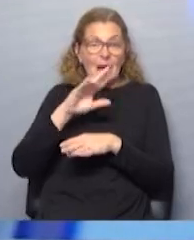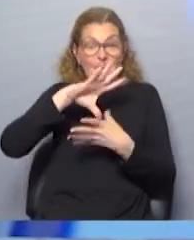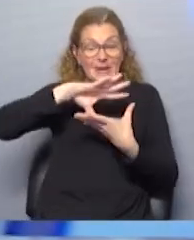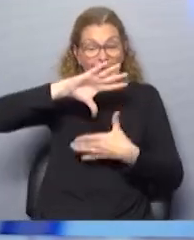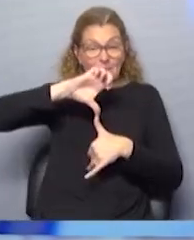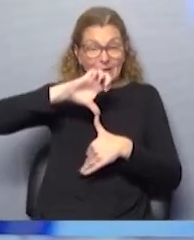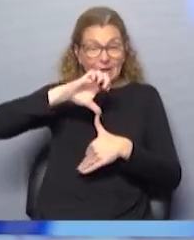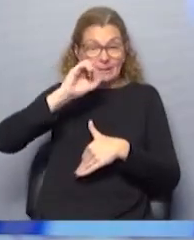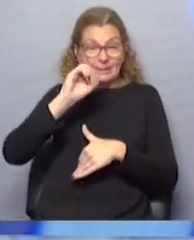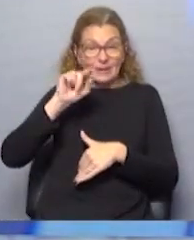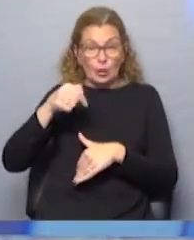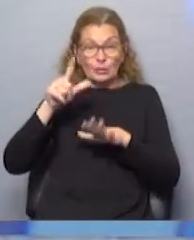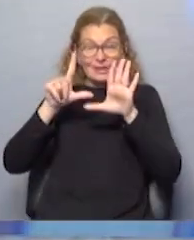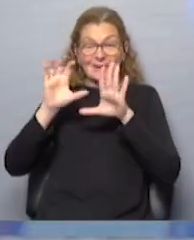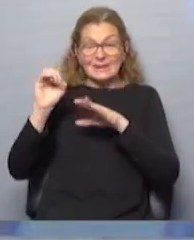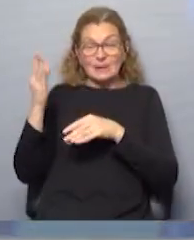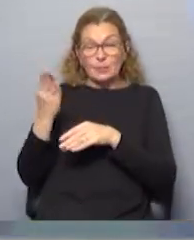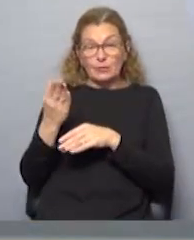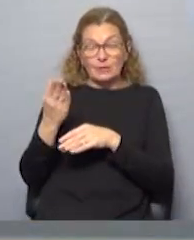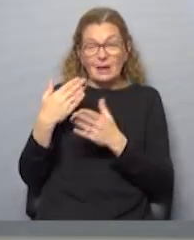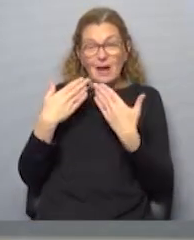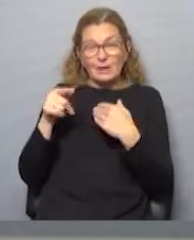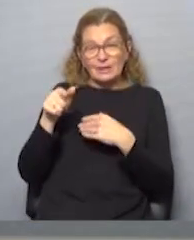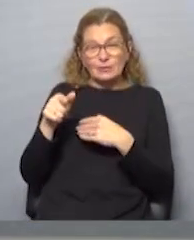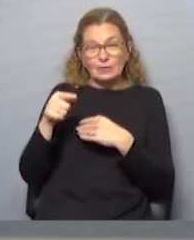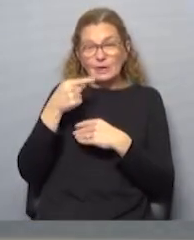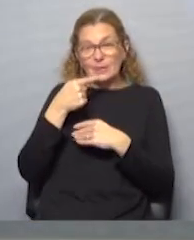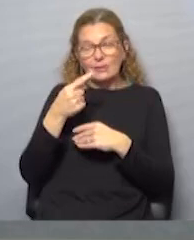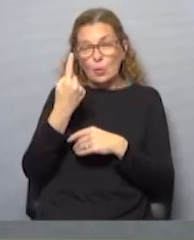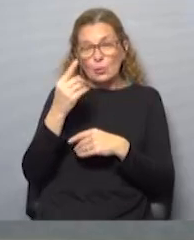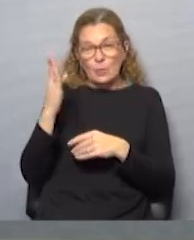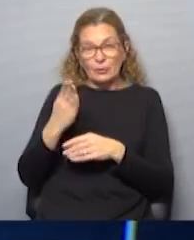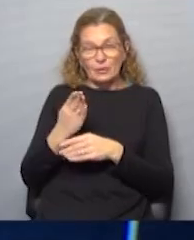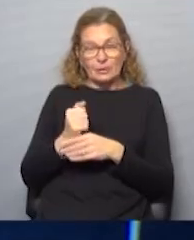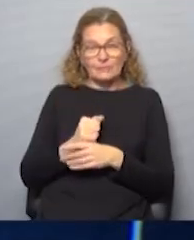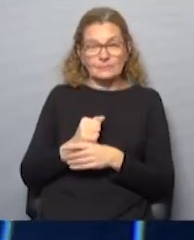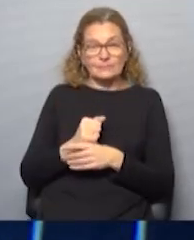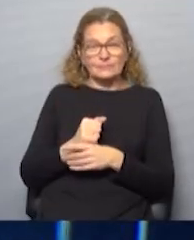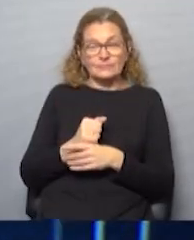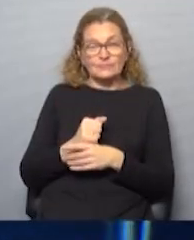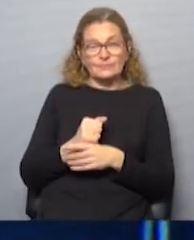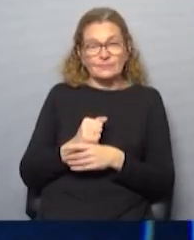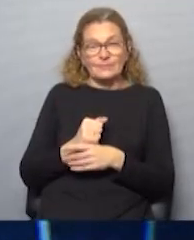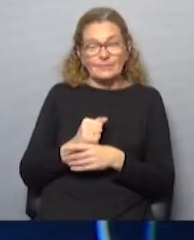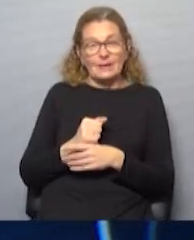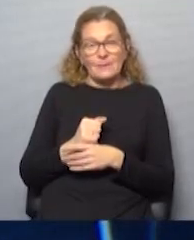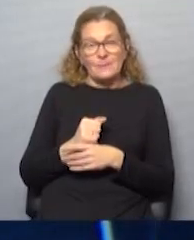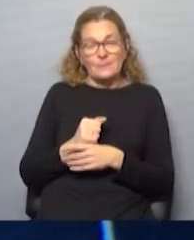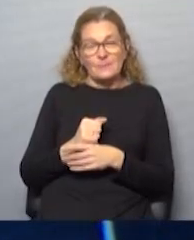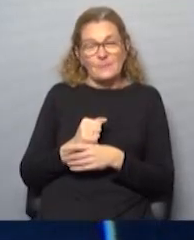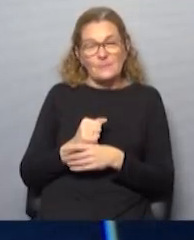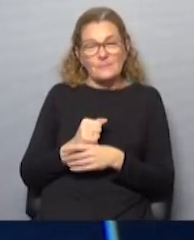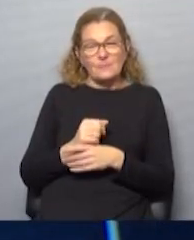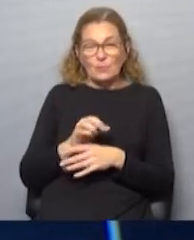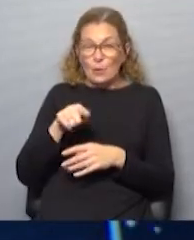el 0 70% y se habla de esta promesa no lo que haya sido el 1% si no pensé que vas a recordar otra declaración